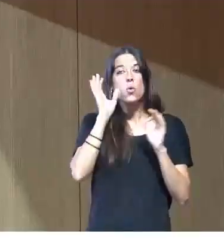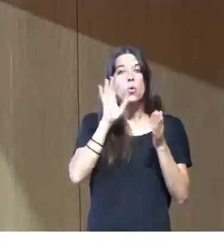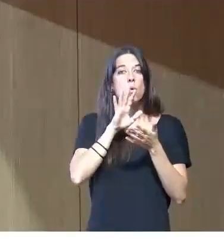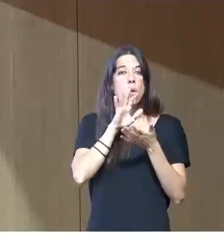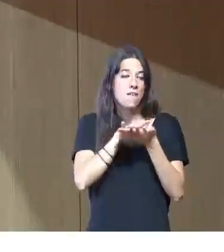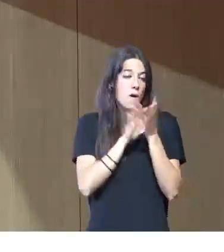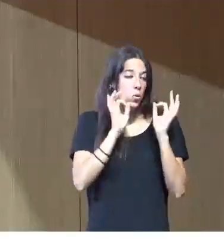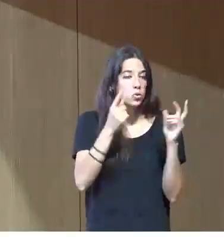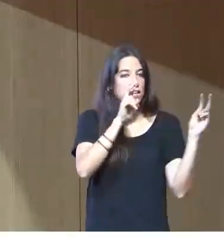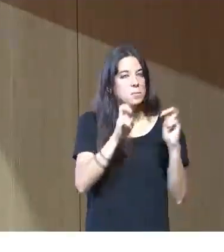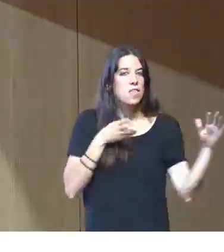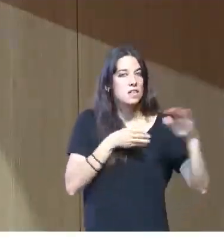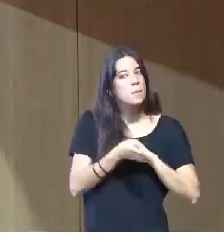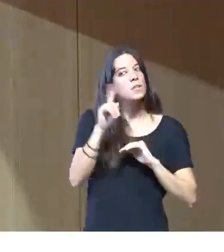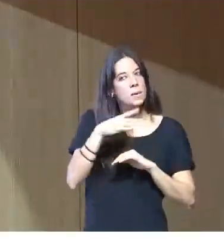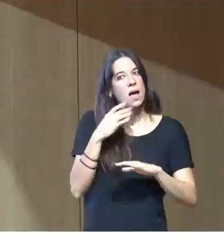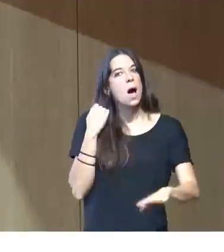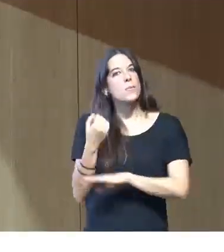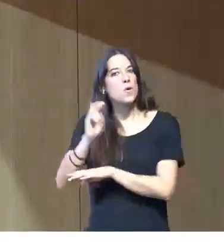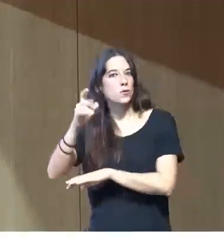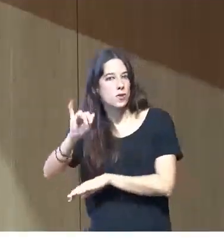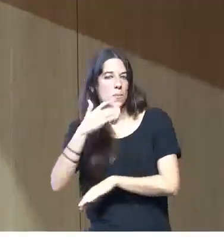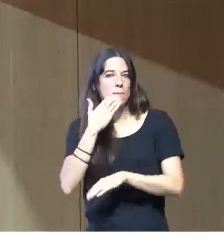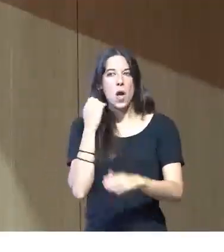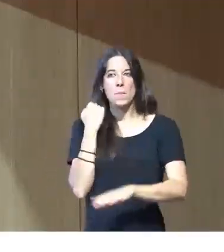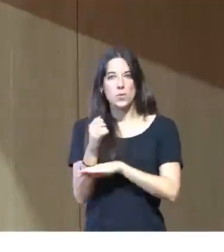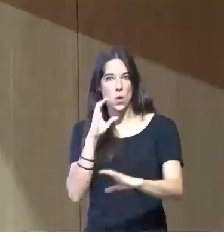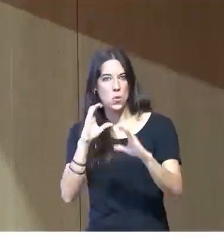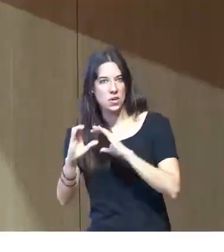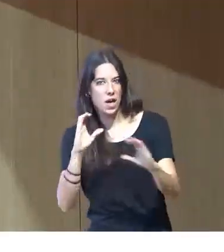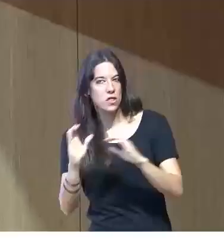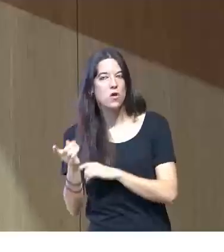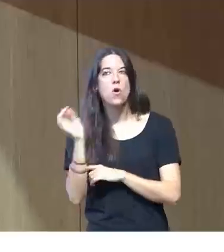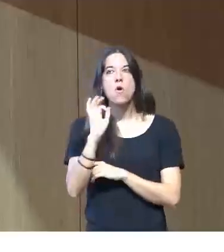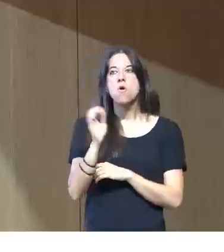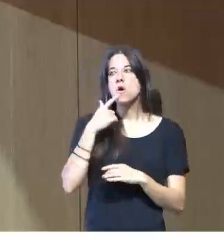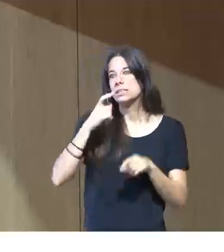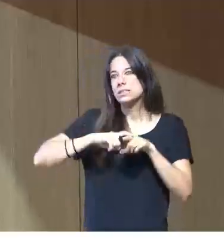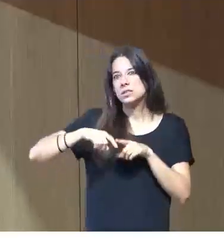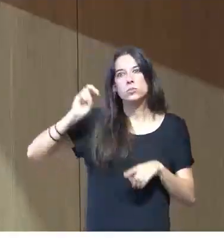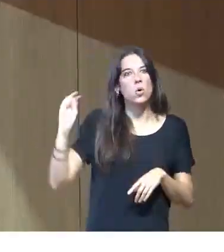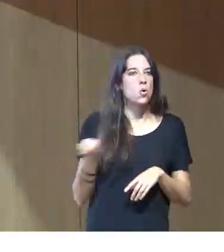Pero hay otros apoyos hay apoyos a la comunicación hay otro tipo de de